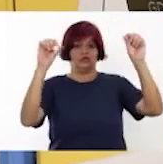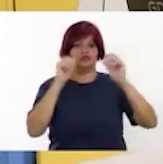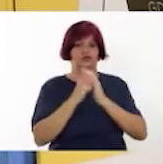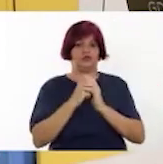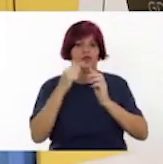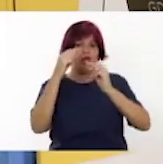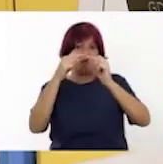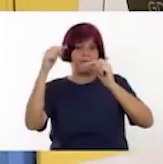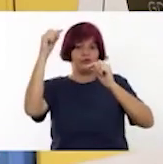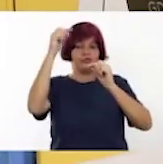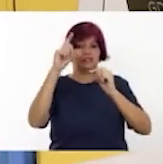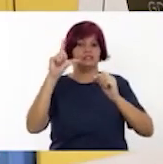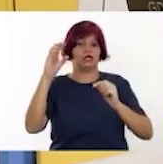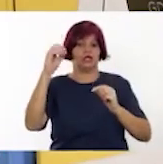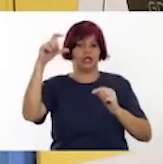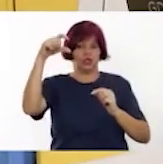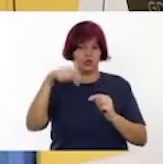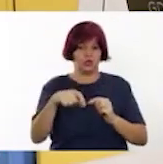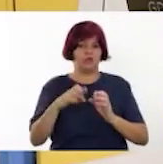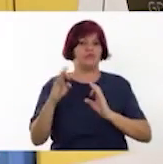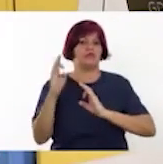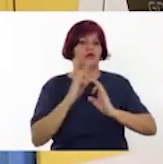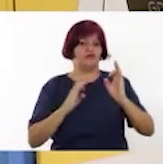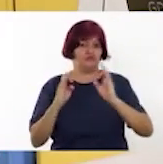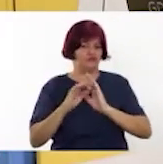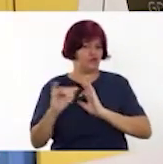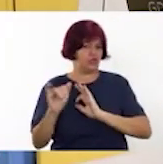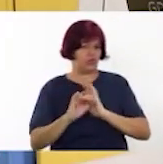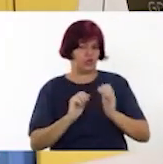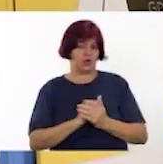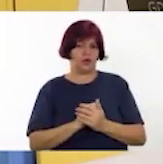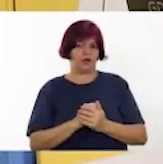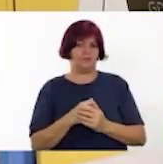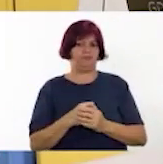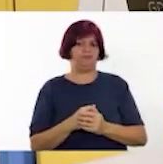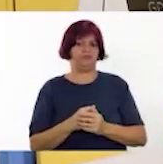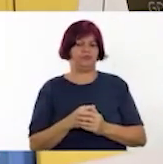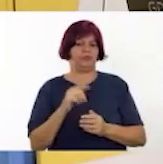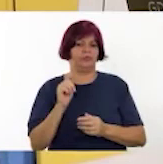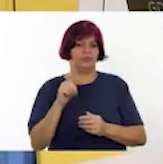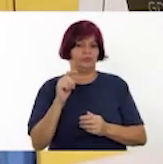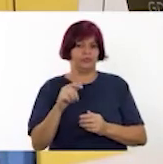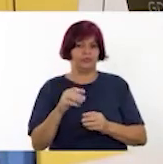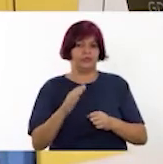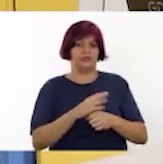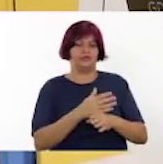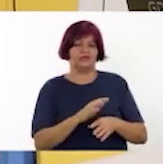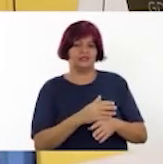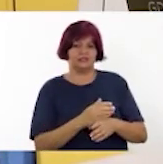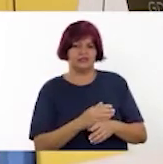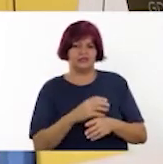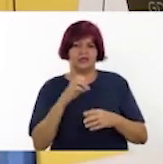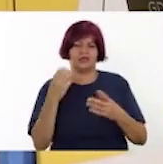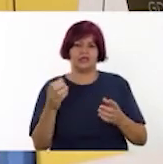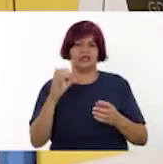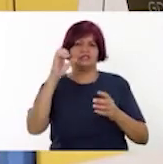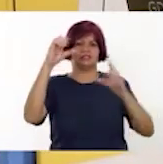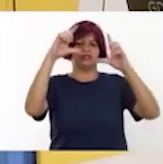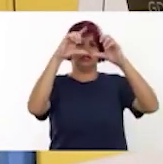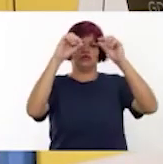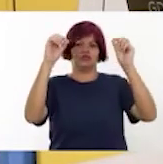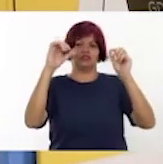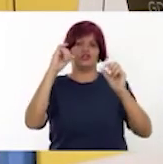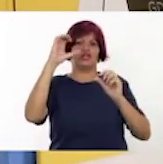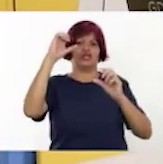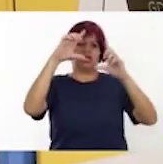estar trabajando las ecuaciones exponenciales y logarítmicas y las funciones exponenciales y logarítmicas. Aquí vamos a